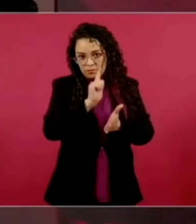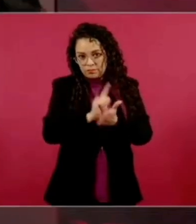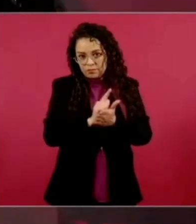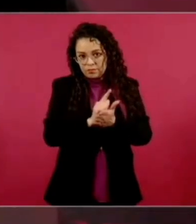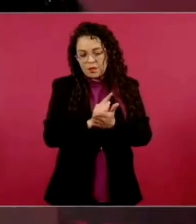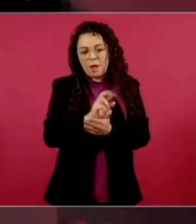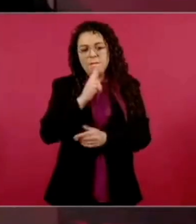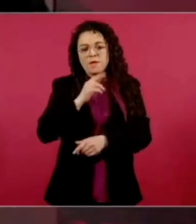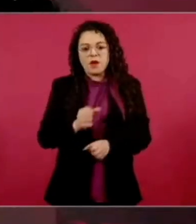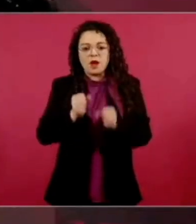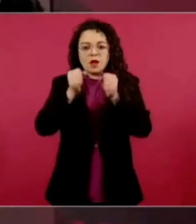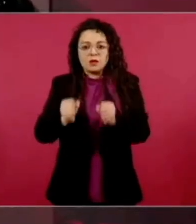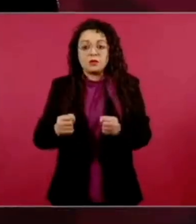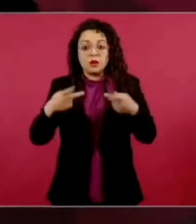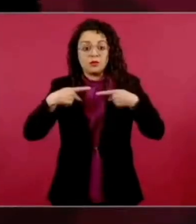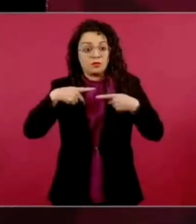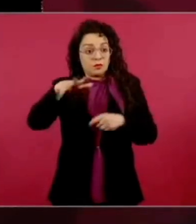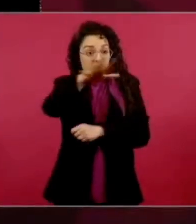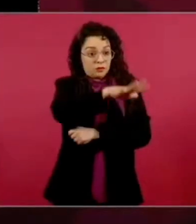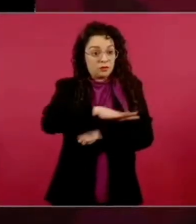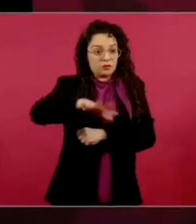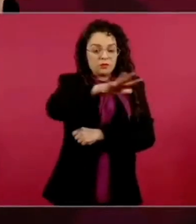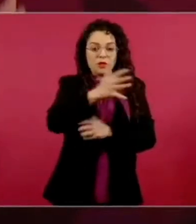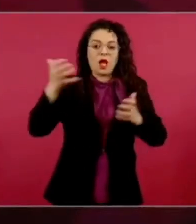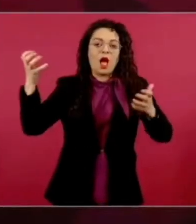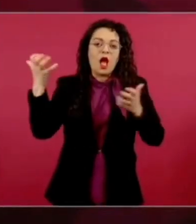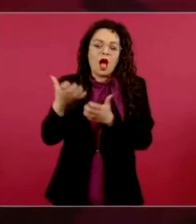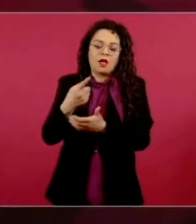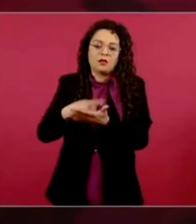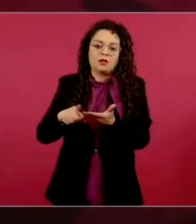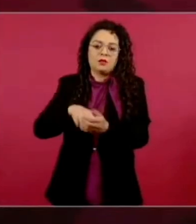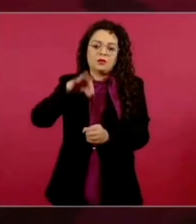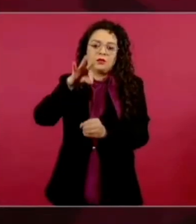Quieren que todo esto continúe, bueno, pues